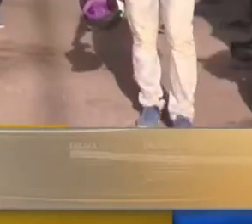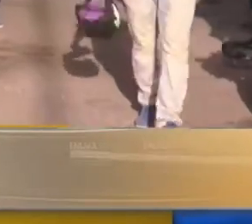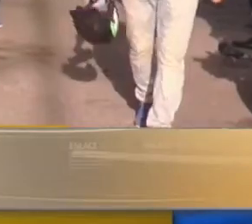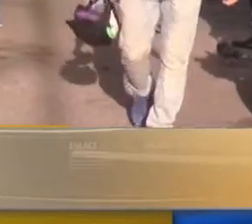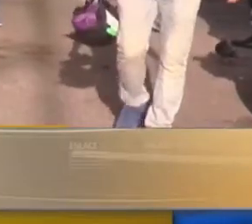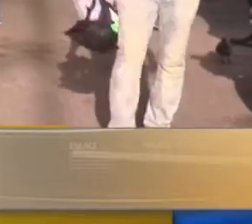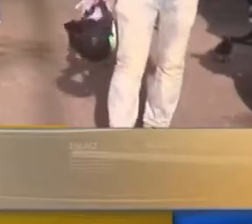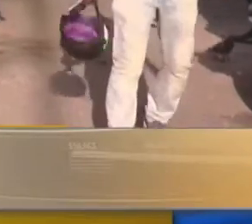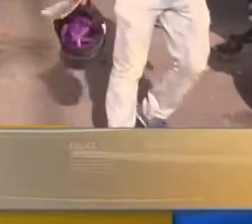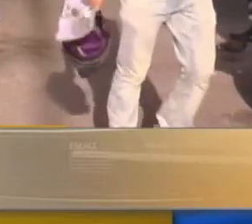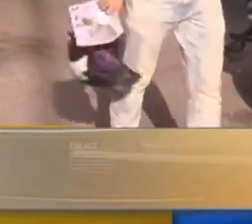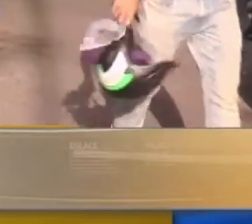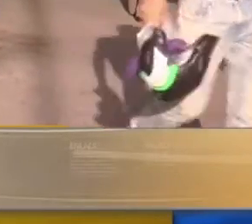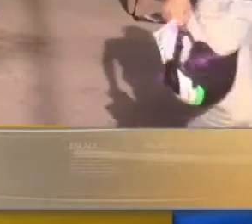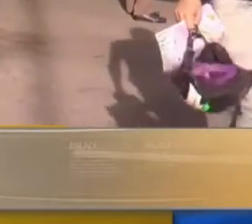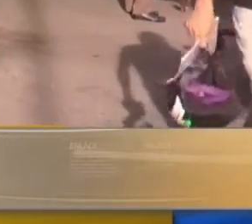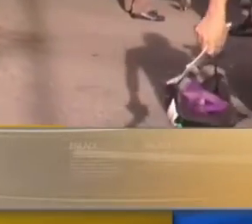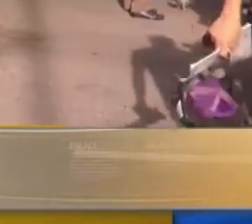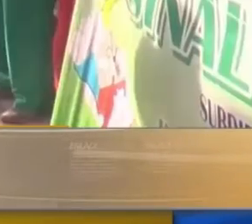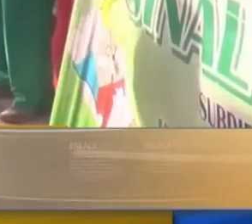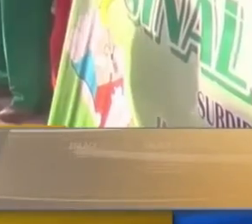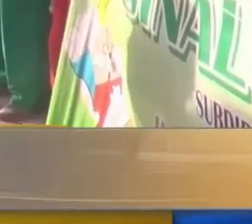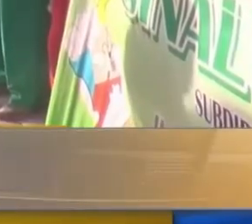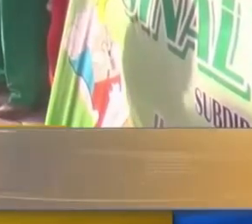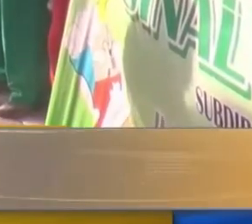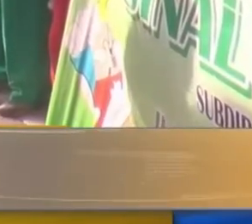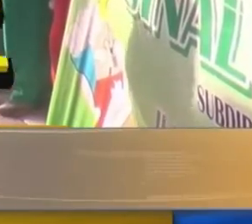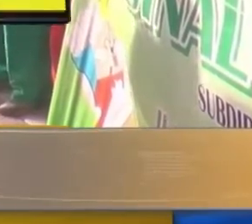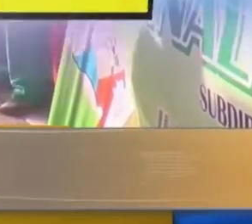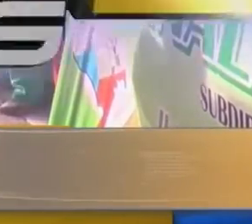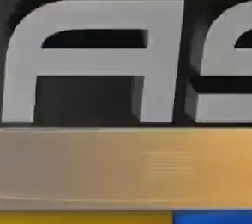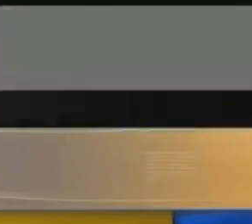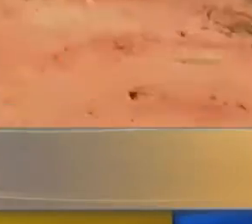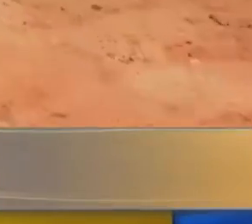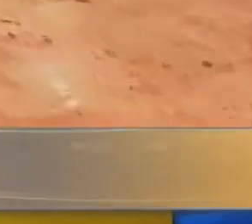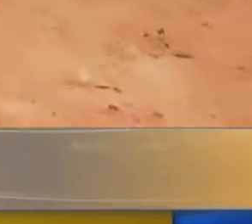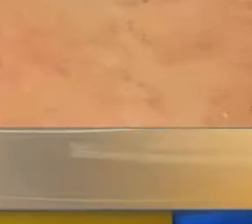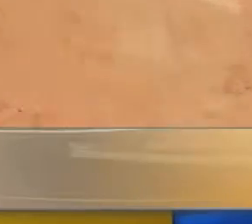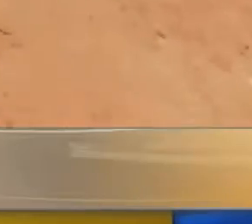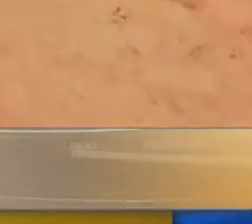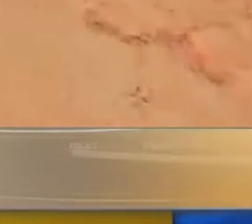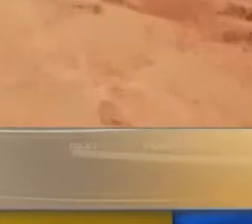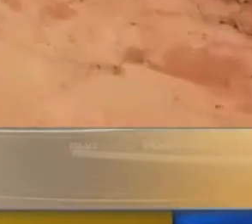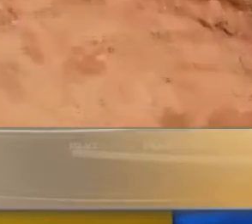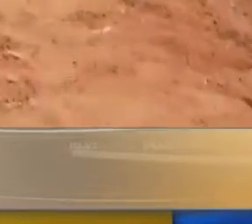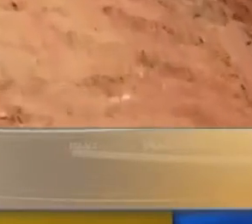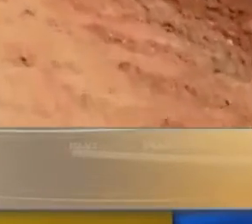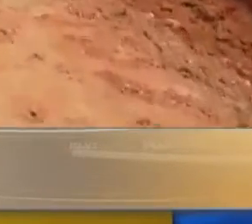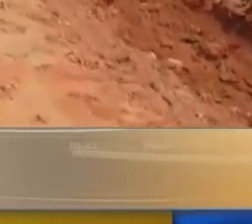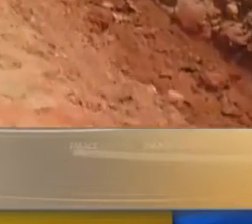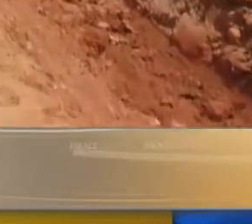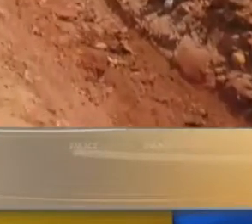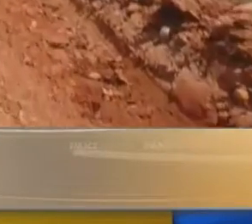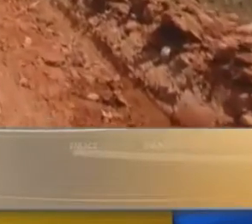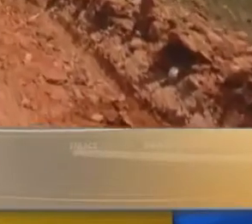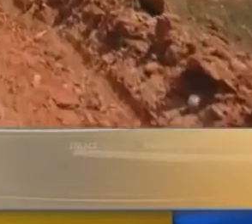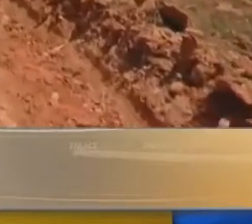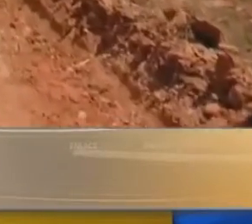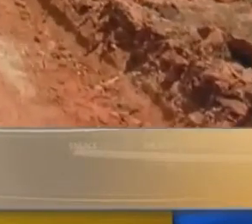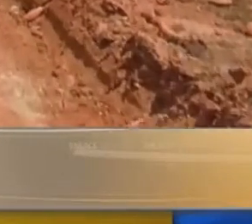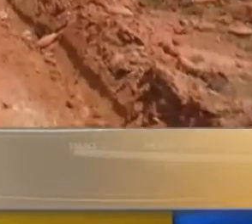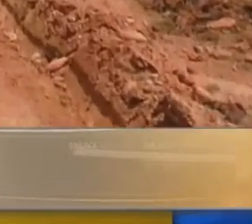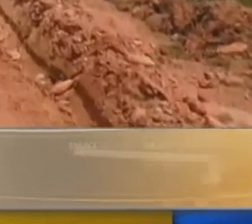la intervención de la caja. Hoy se tiene prevista asamblea general de empresarios. Enlace Noticias ha llegado hasta la vereda Ciénaga Brava, en el